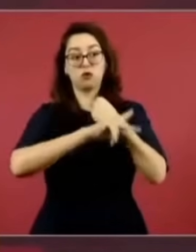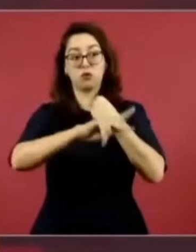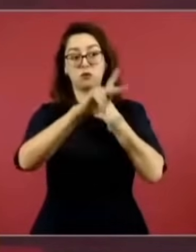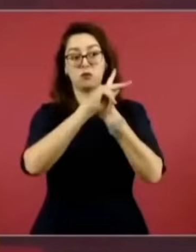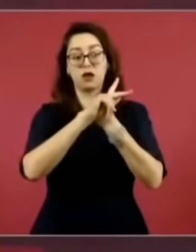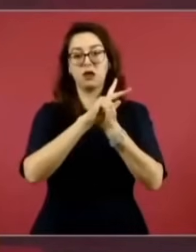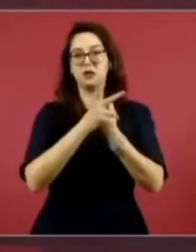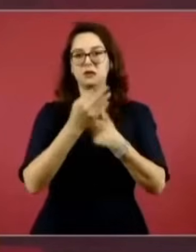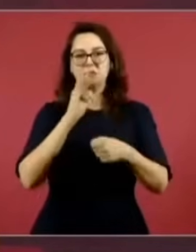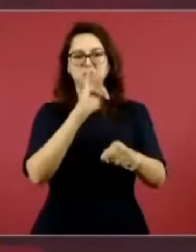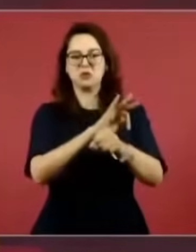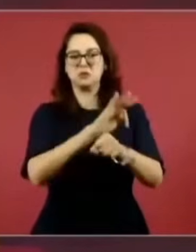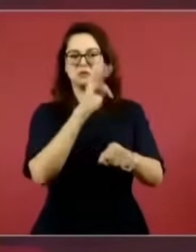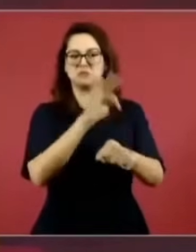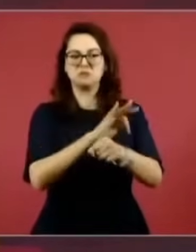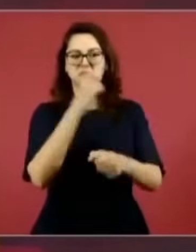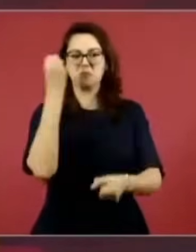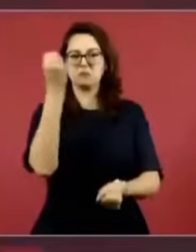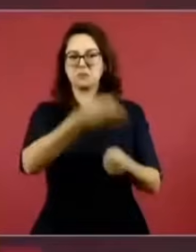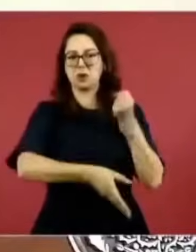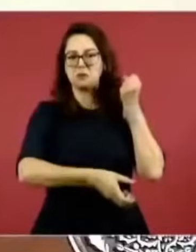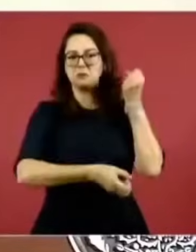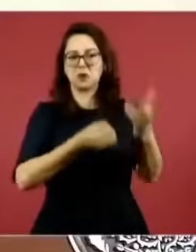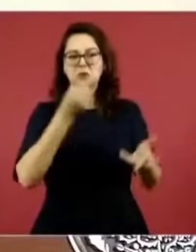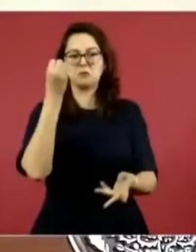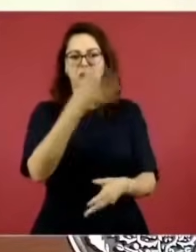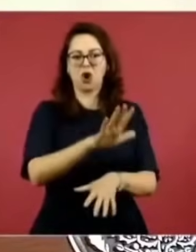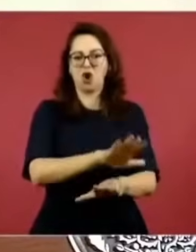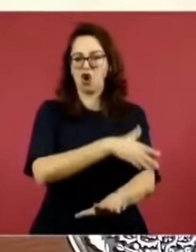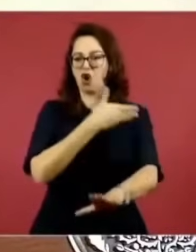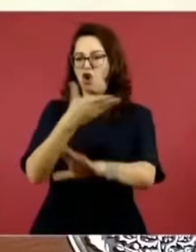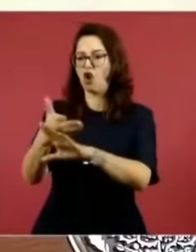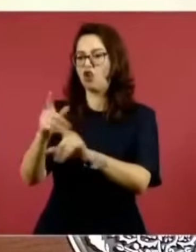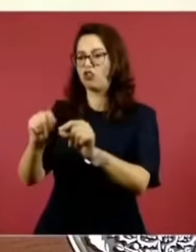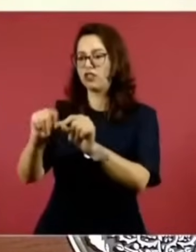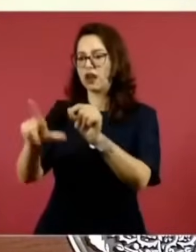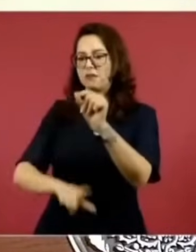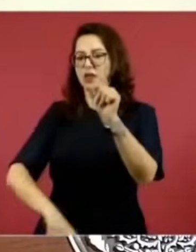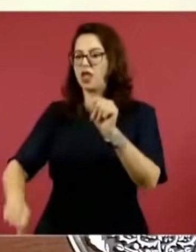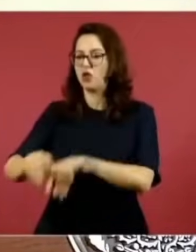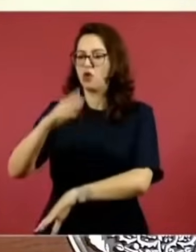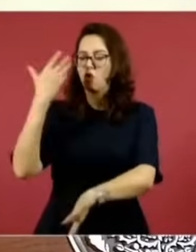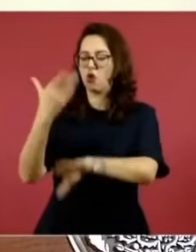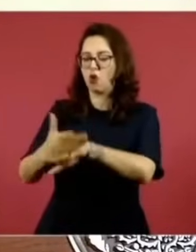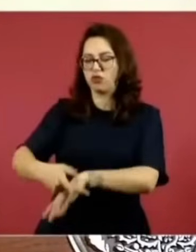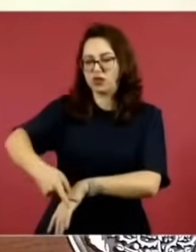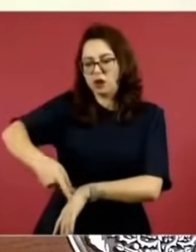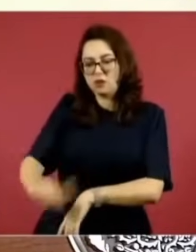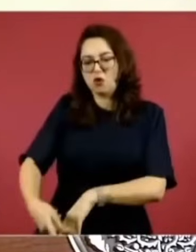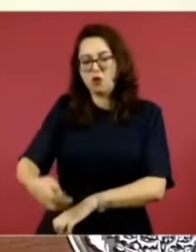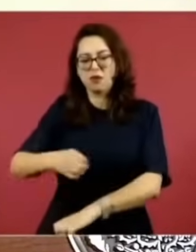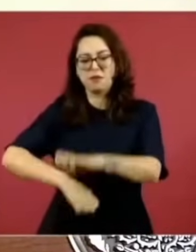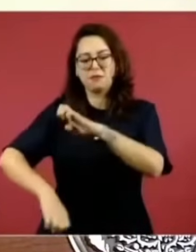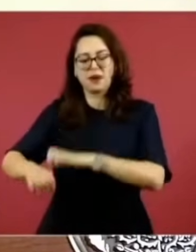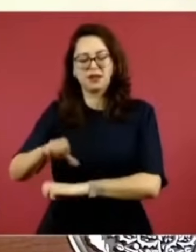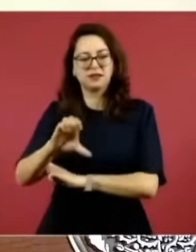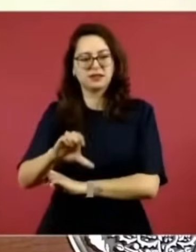empresas públicas, en contra de la Comisión Federal de Electricidad, de